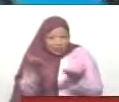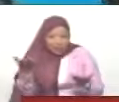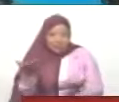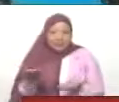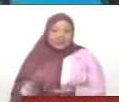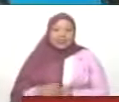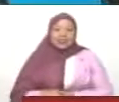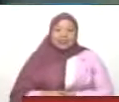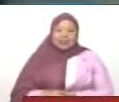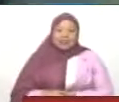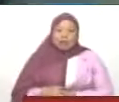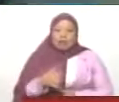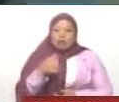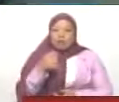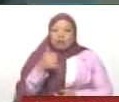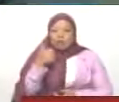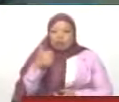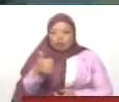Está bueno.